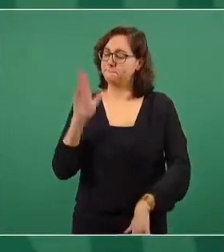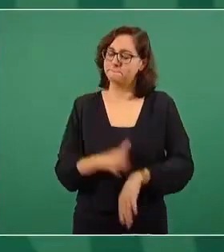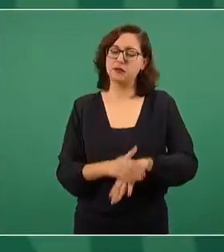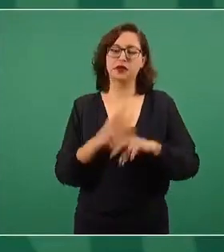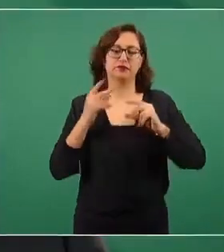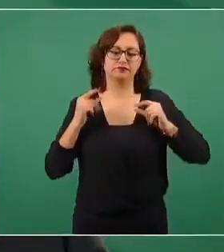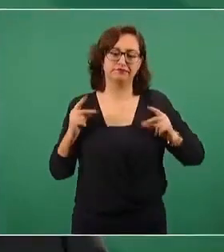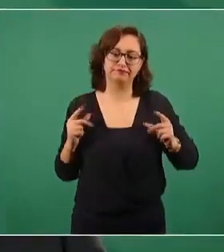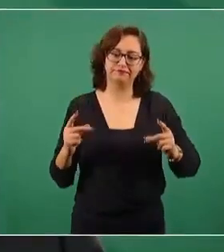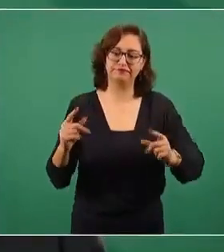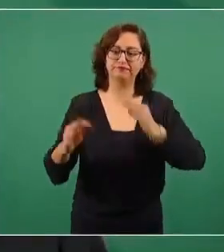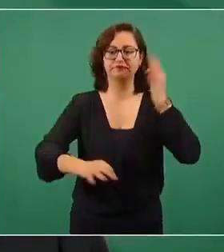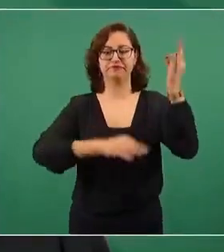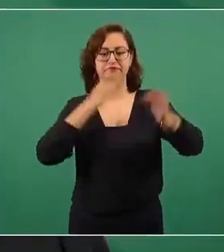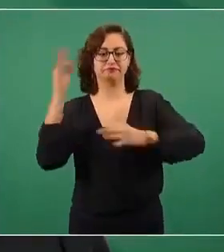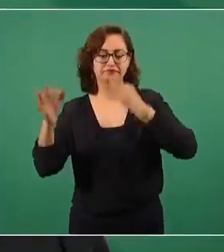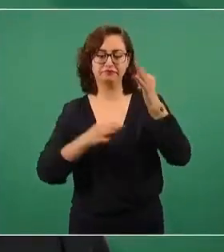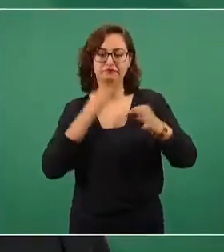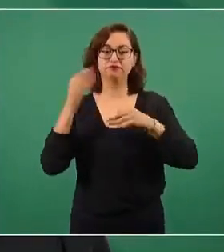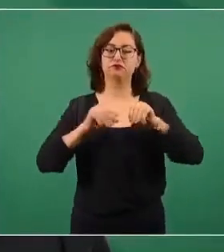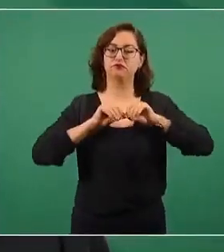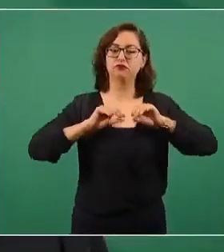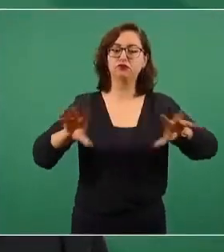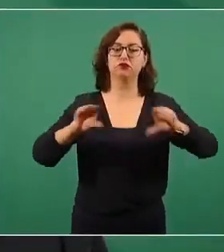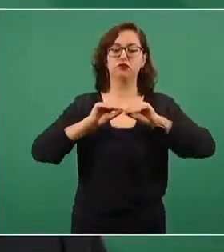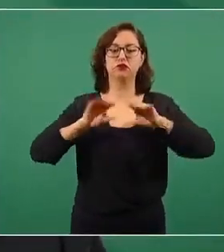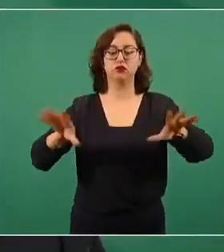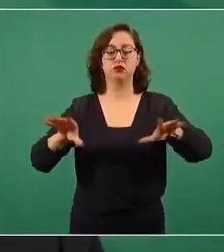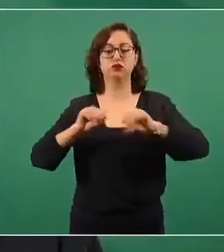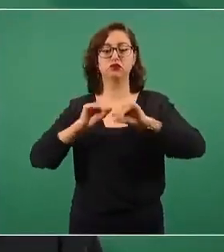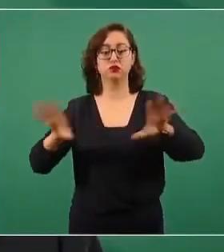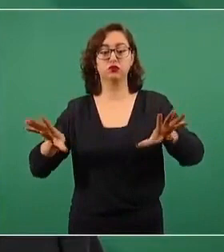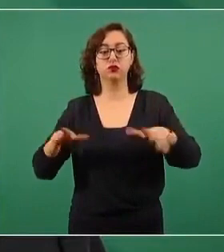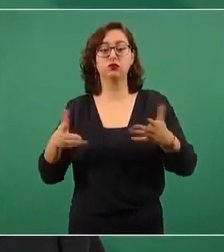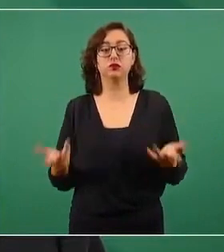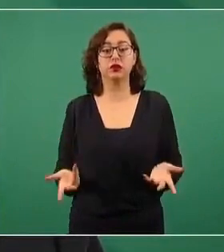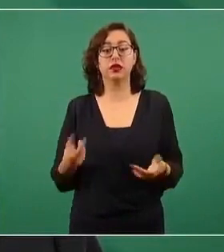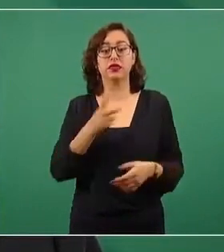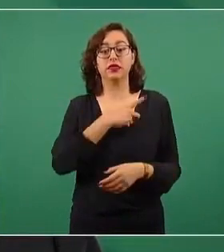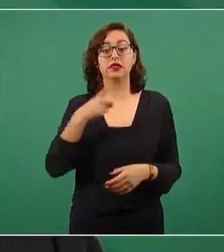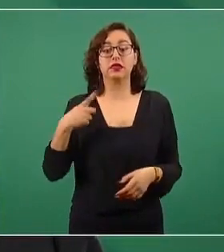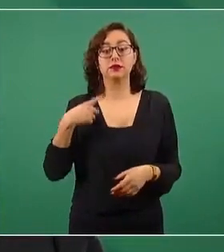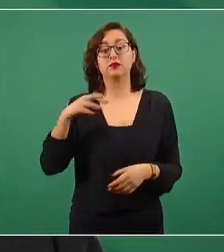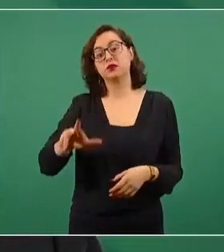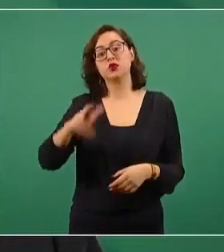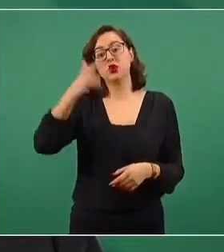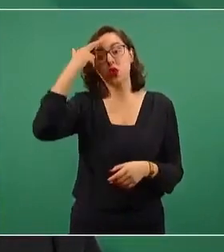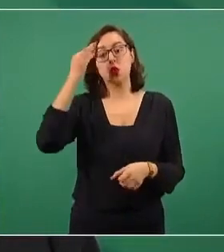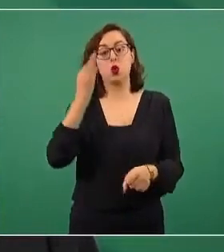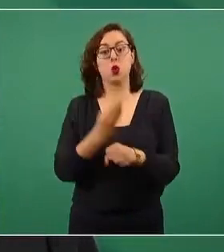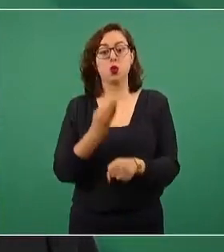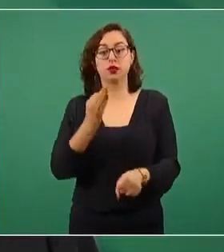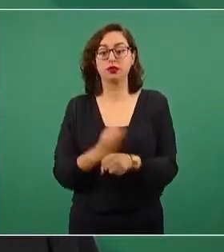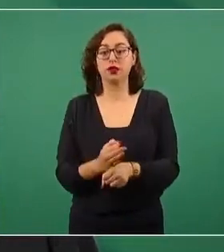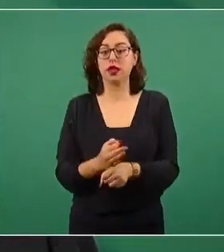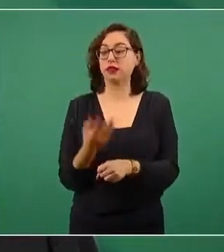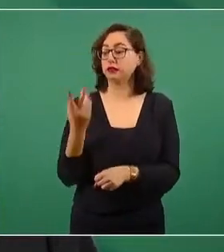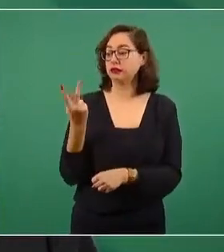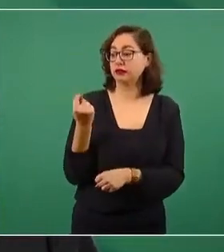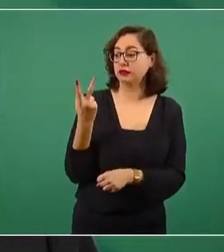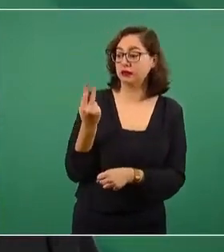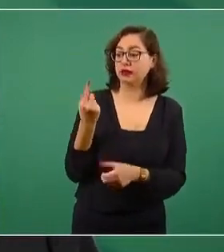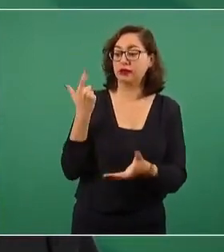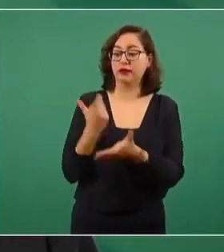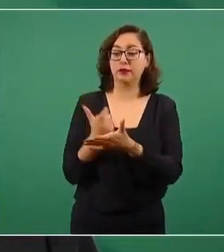y al mismo tiempo en medios de comunicación. Les recuerdo que solo tenemos 2 campañas de